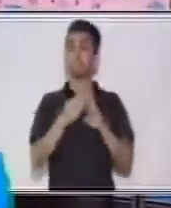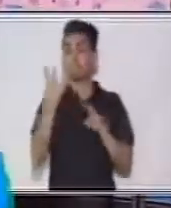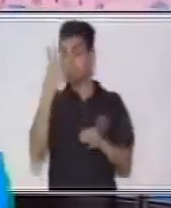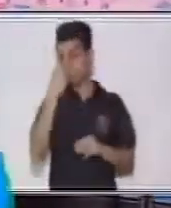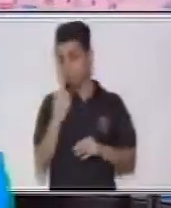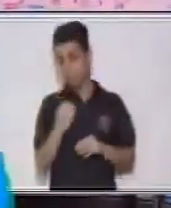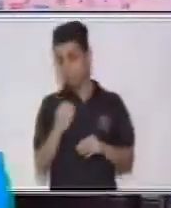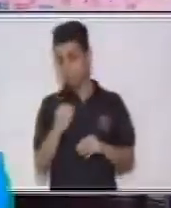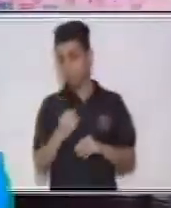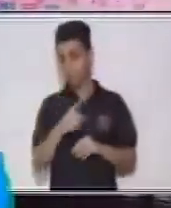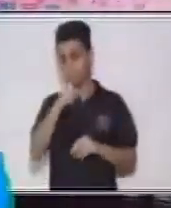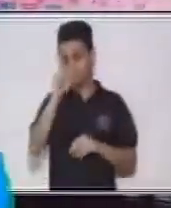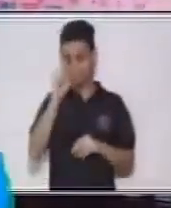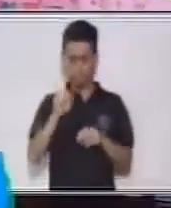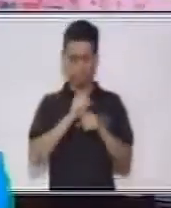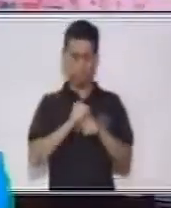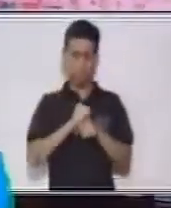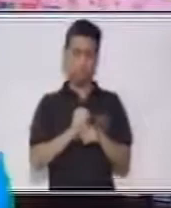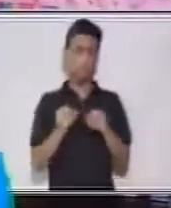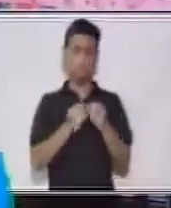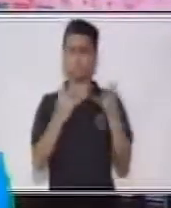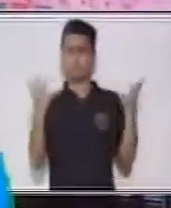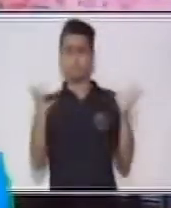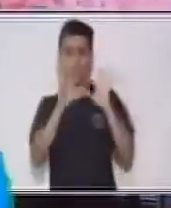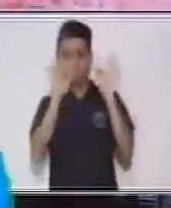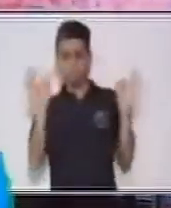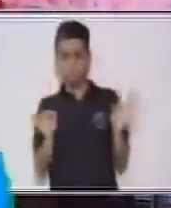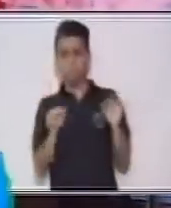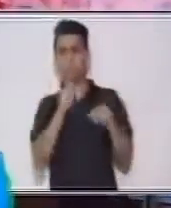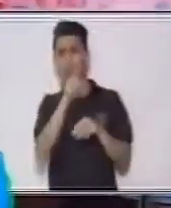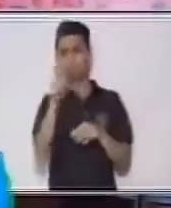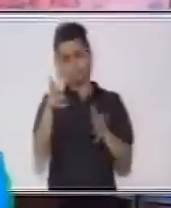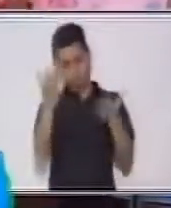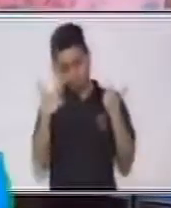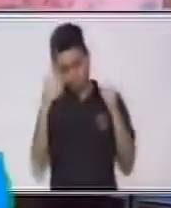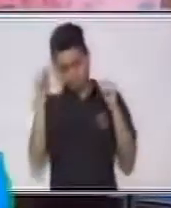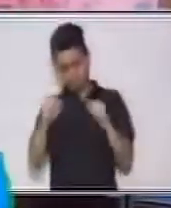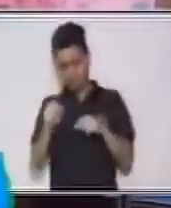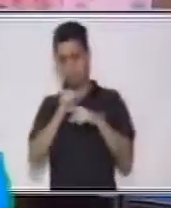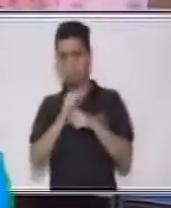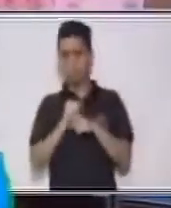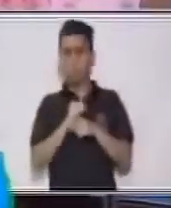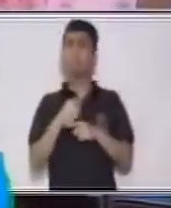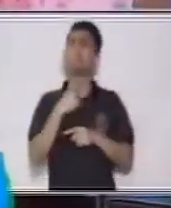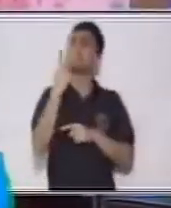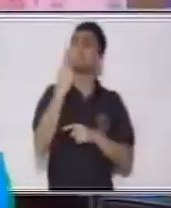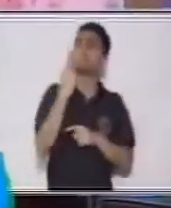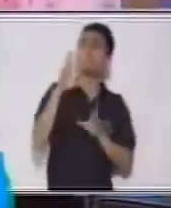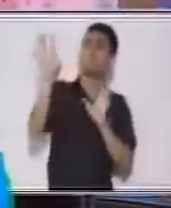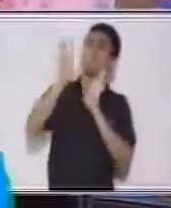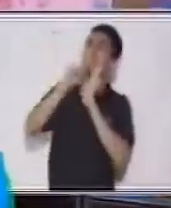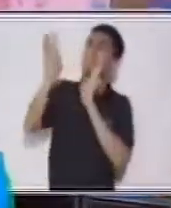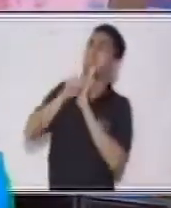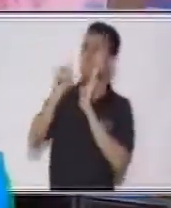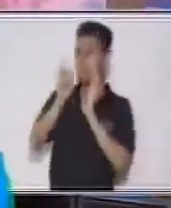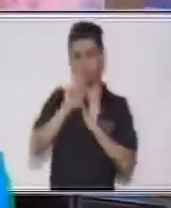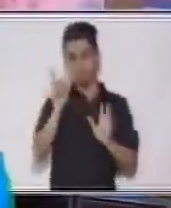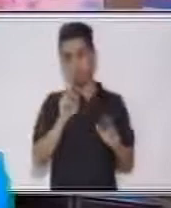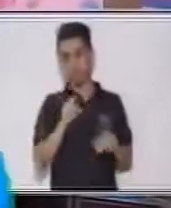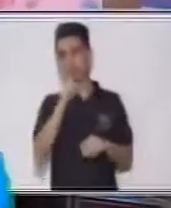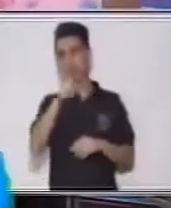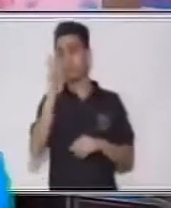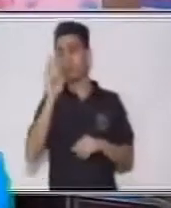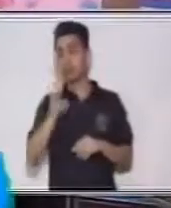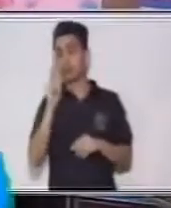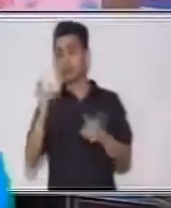bonito puedes practicar de diferentes formas yo te invito a que practiques que no te quedes solo con copiar lo que has aprendido ten presente